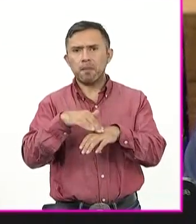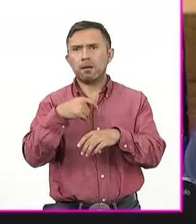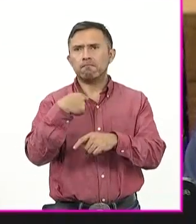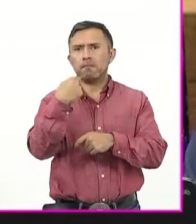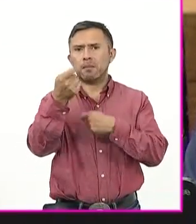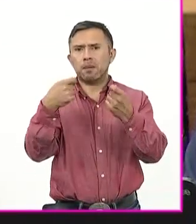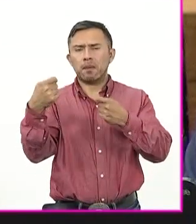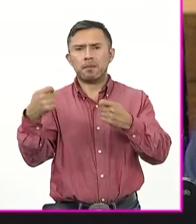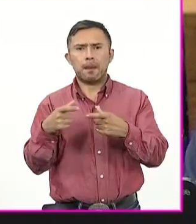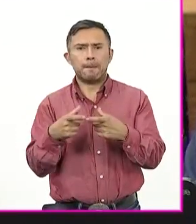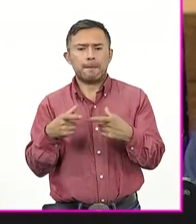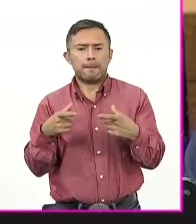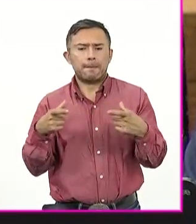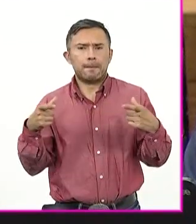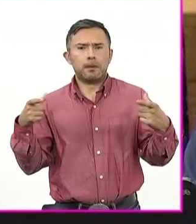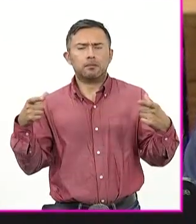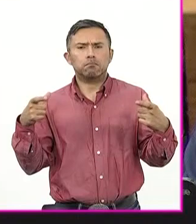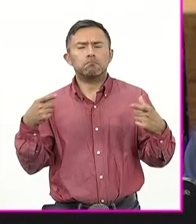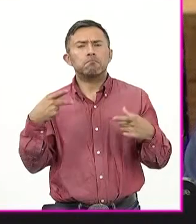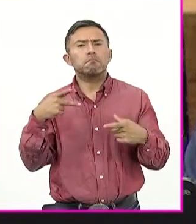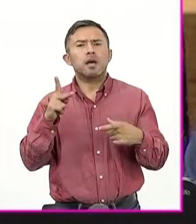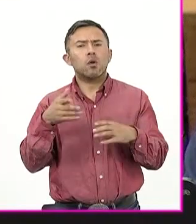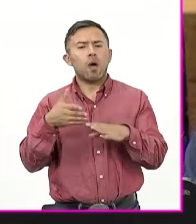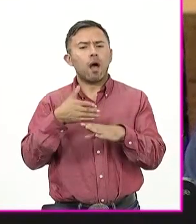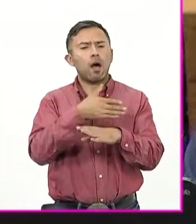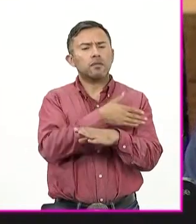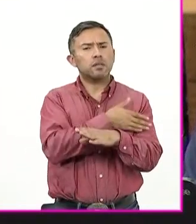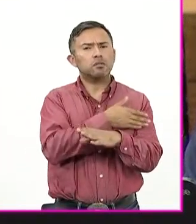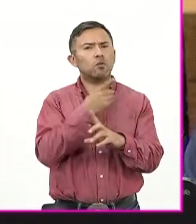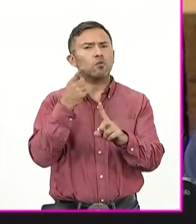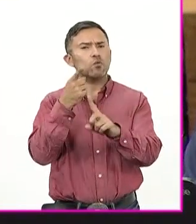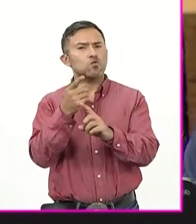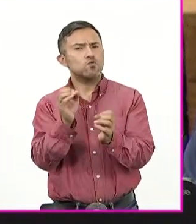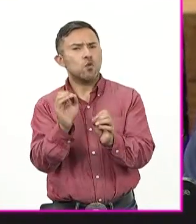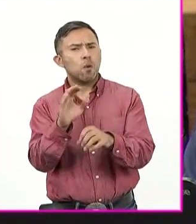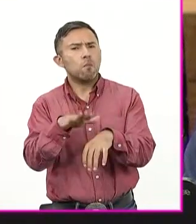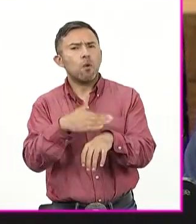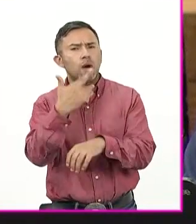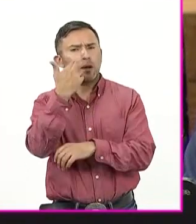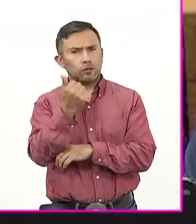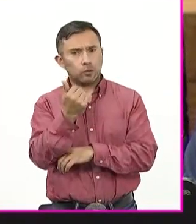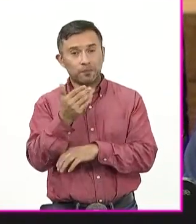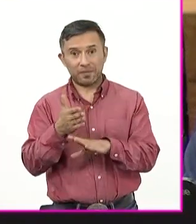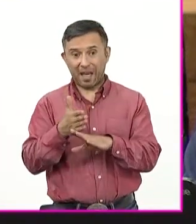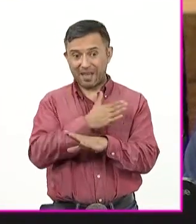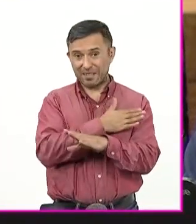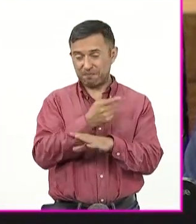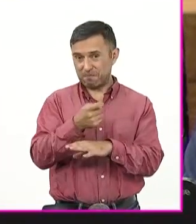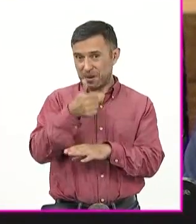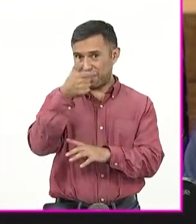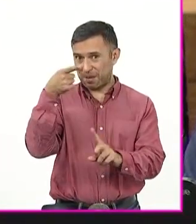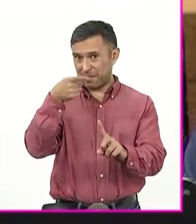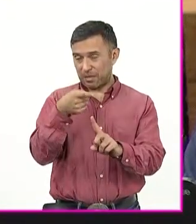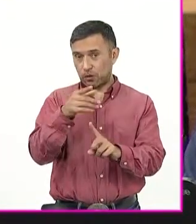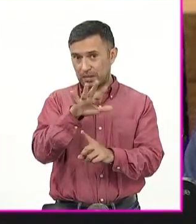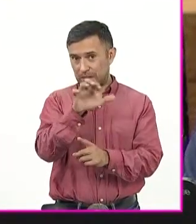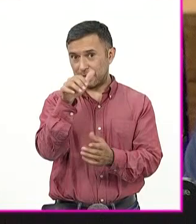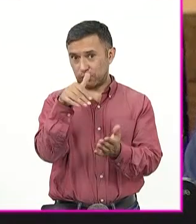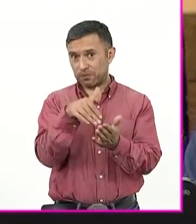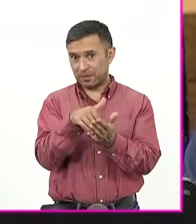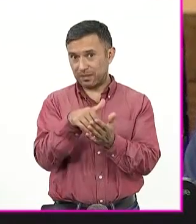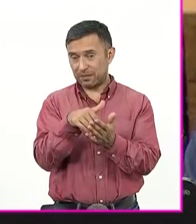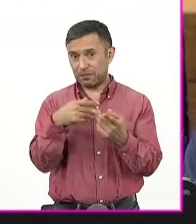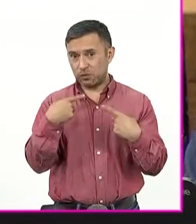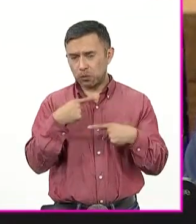Pero ¿por qué no lo hicimos así? Si aún los recursos que se solicitaron para esa meta de 500,000 fue una cantidad